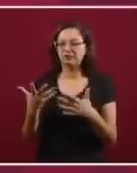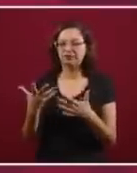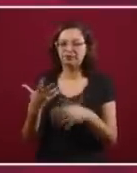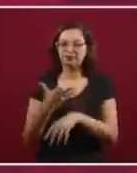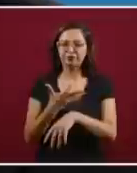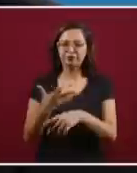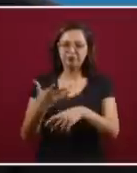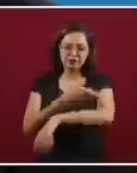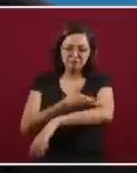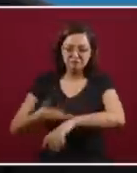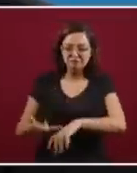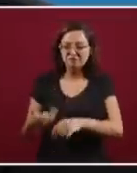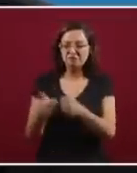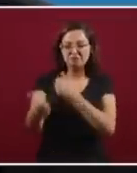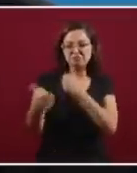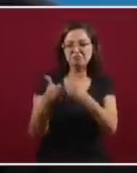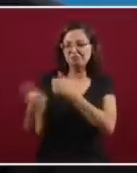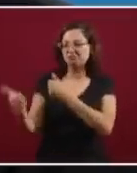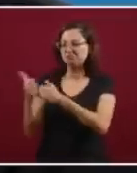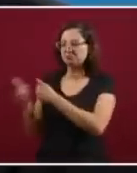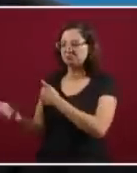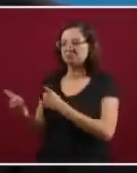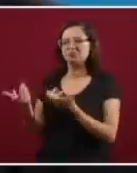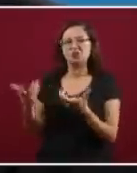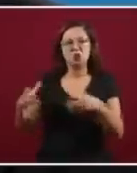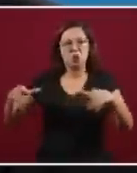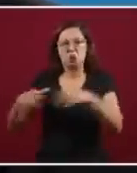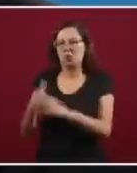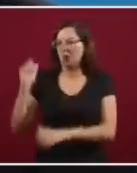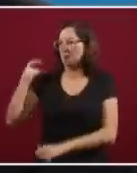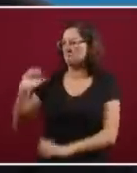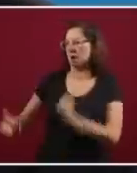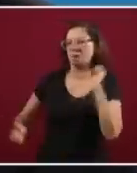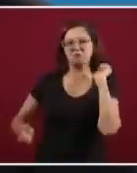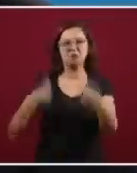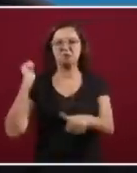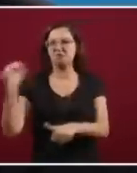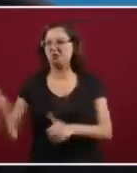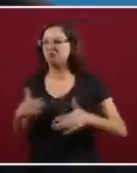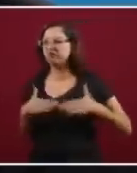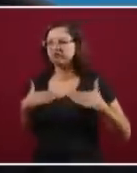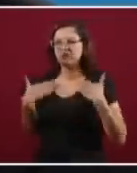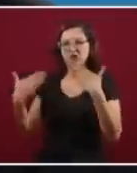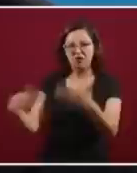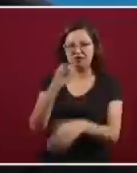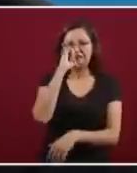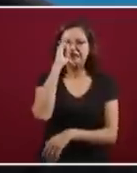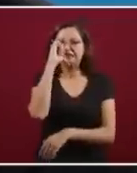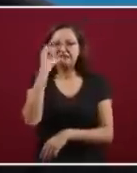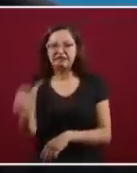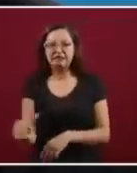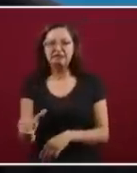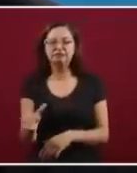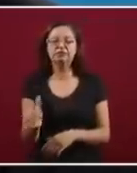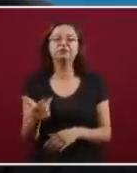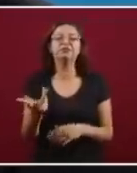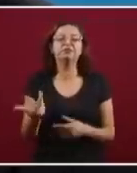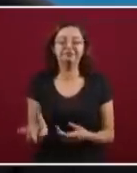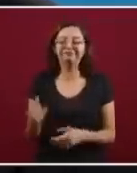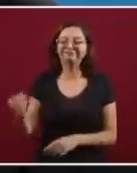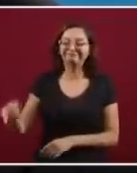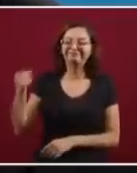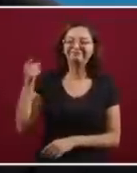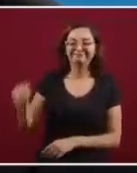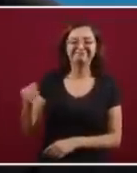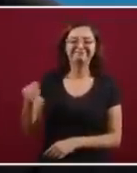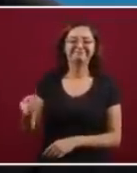de los núcleos familiares y comunitarios se cultiva la desconfianza mutua entre ciudadanas y ciudadanos y ahí es